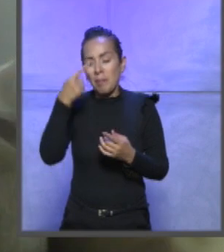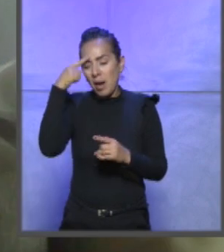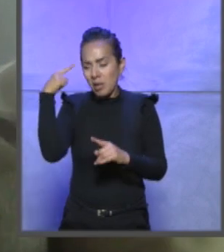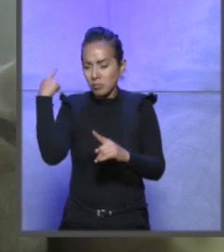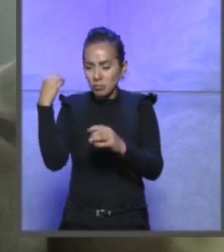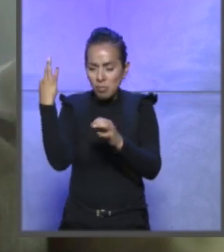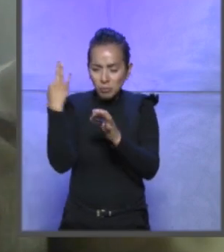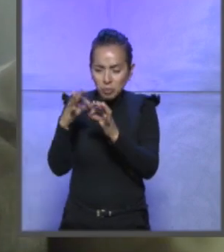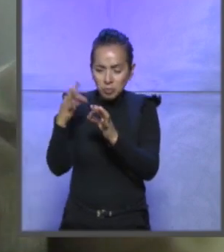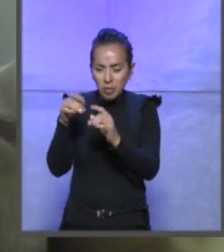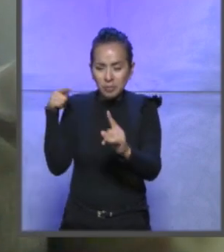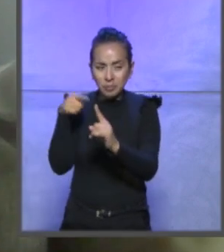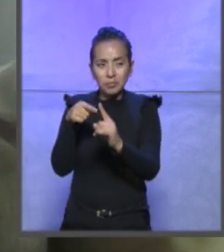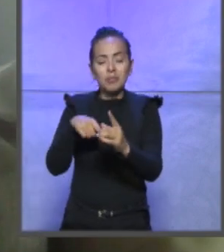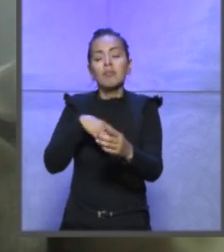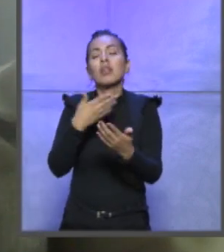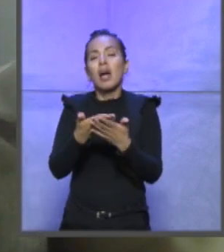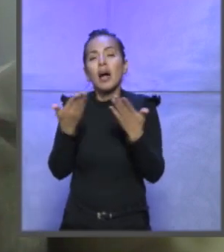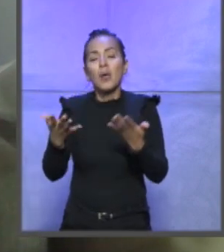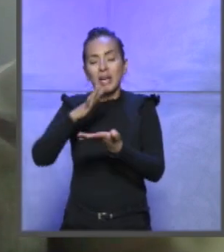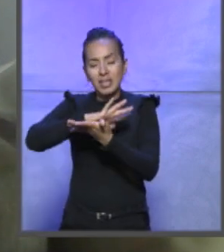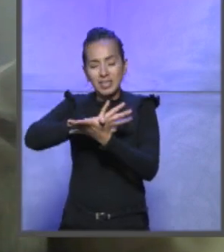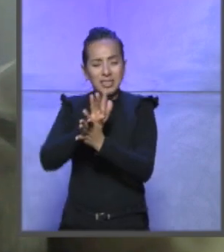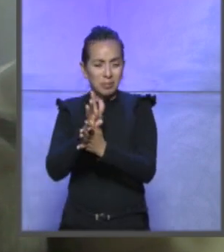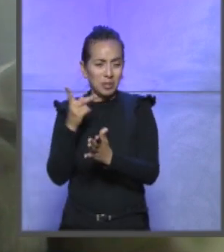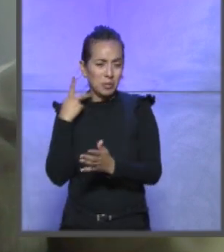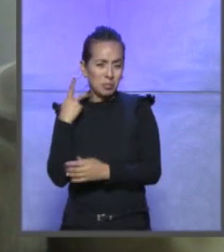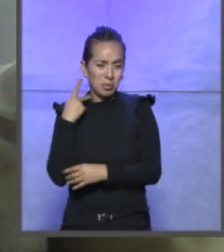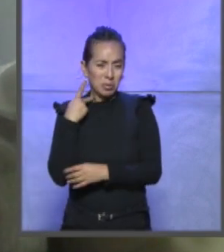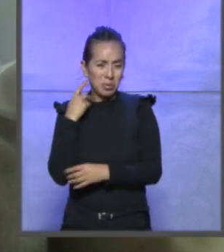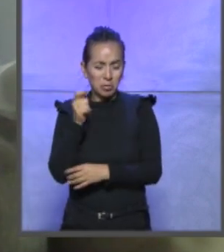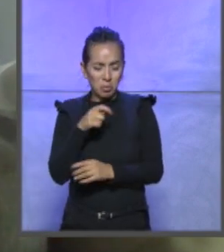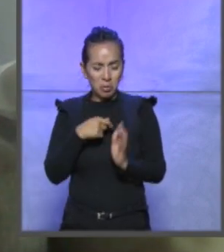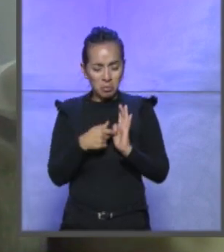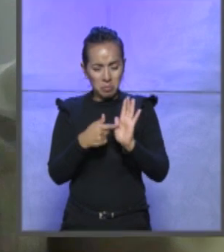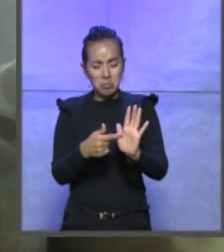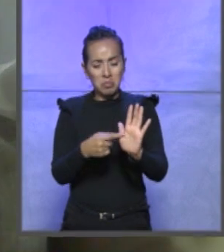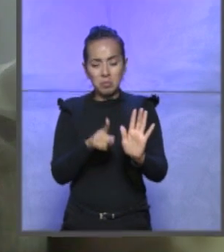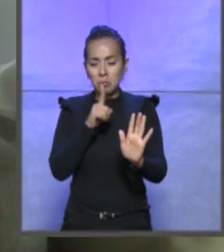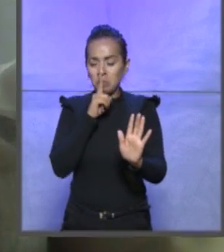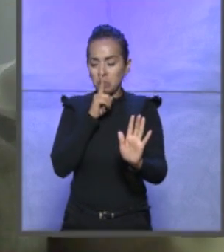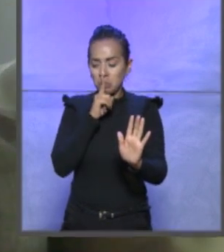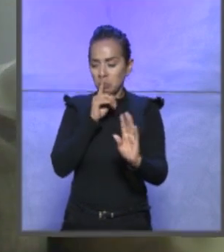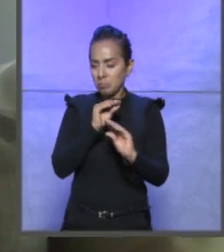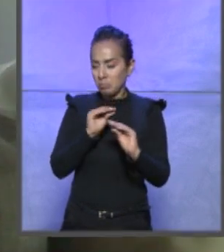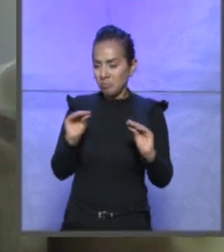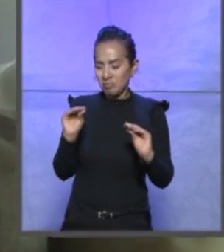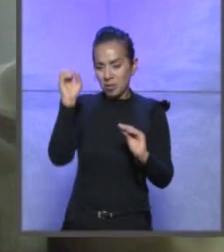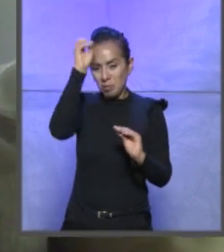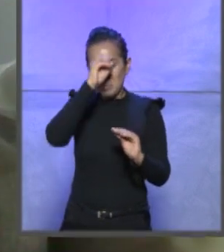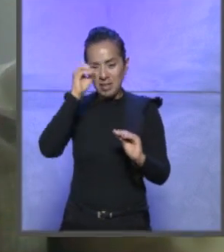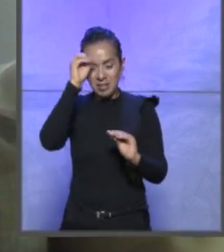ciertos objetivos. Entonces vamos a la discriminación política, que se puede manifestar con un silencio de opiniones que